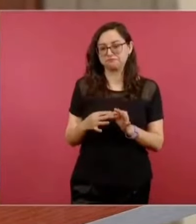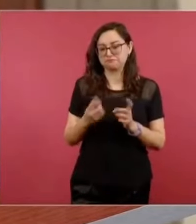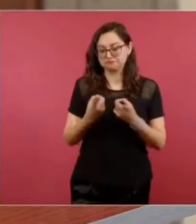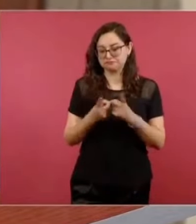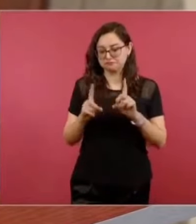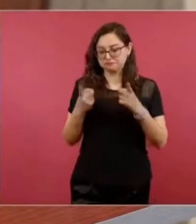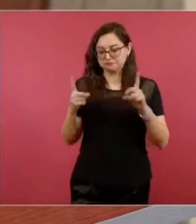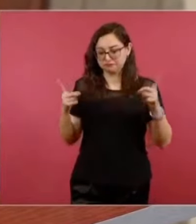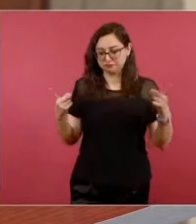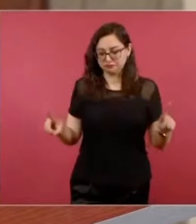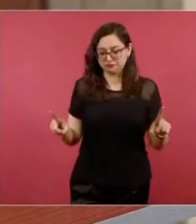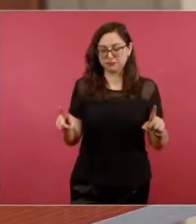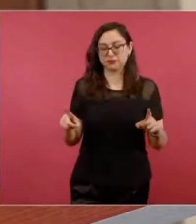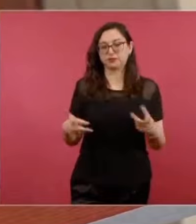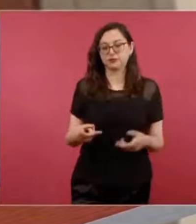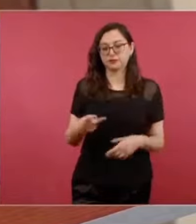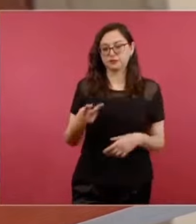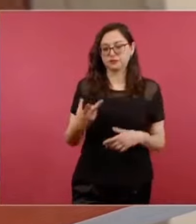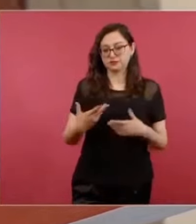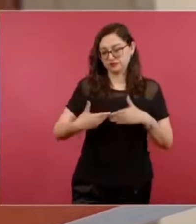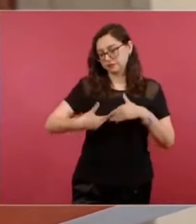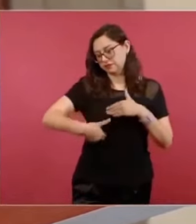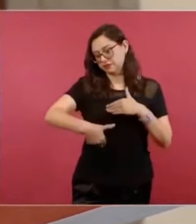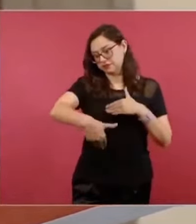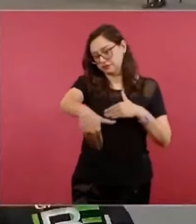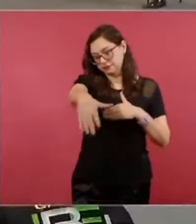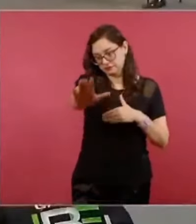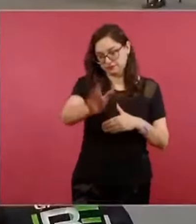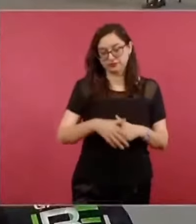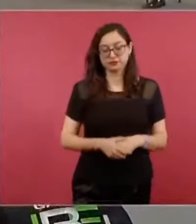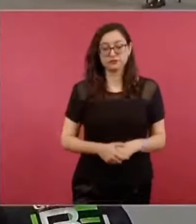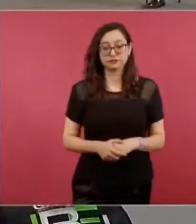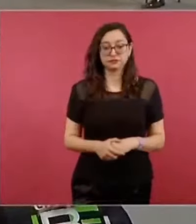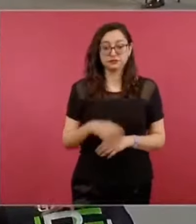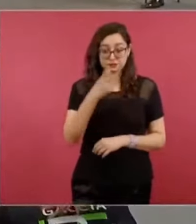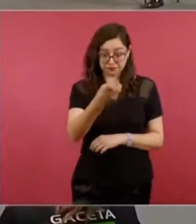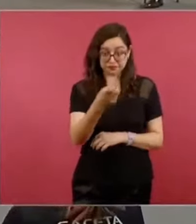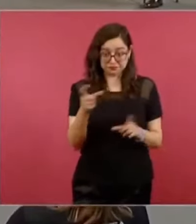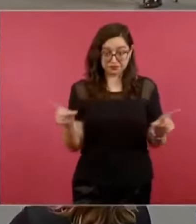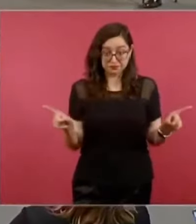desarrollo migratorio a largo plazo. Ese es, ¿verdad?